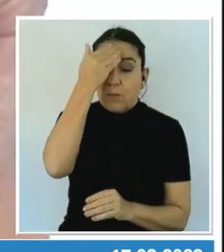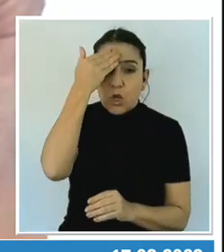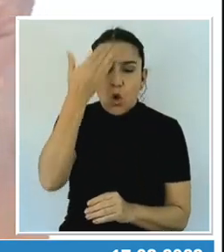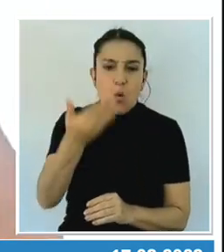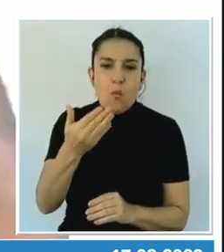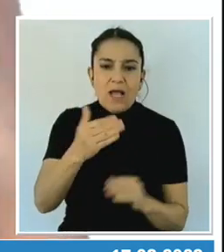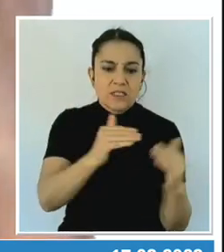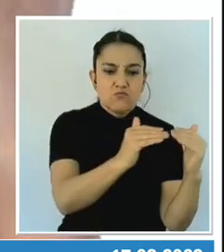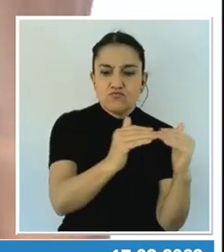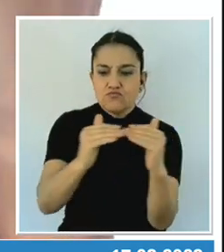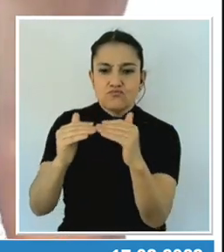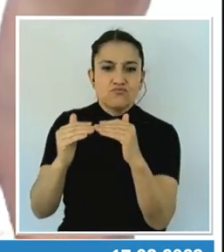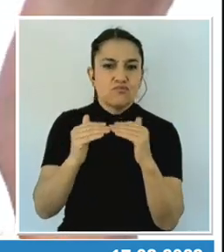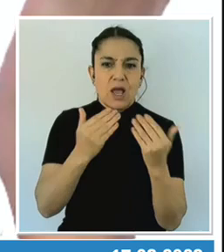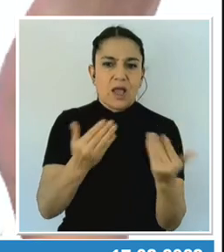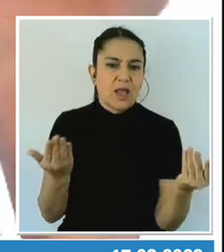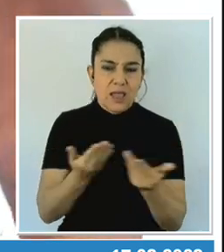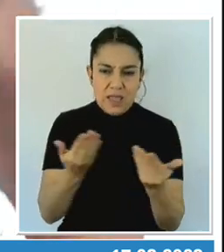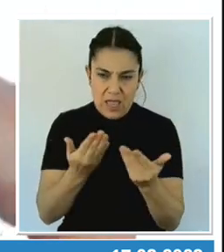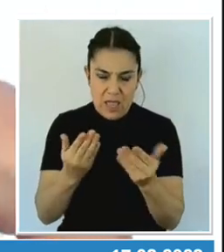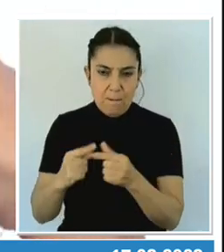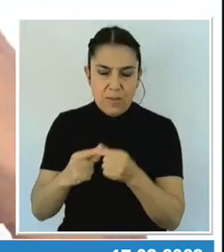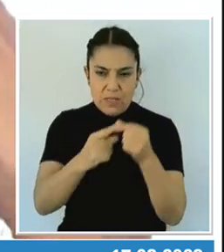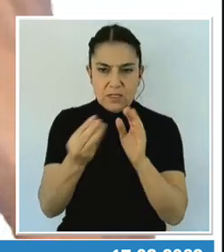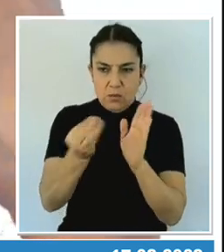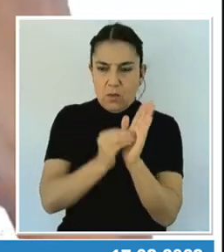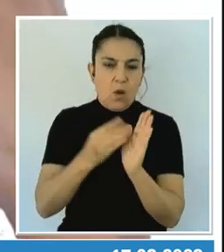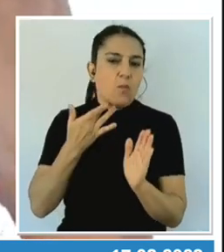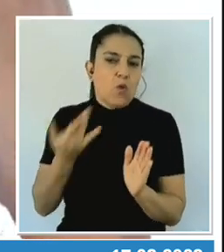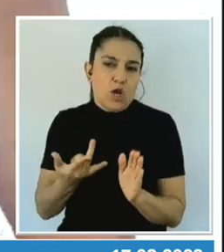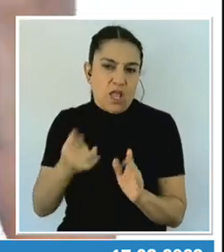distintos porque emergen en momentos distintos, donde hay